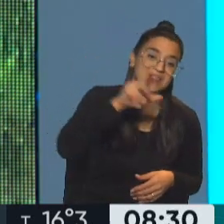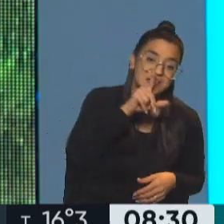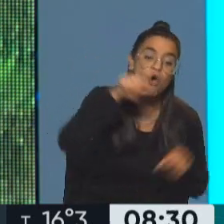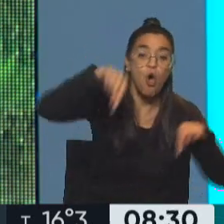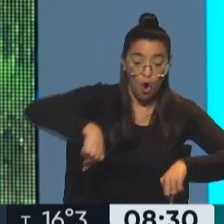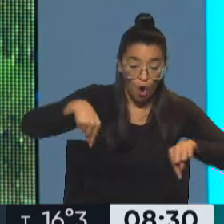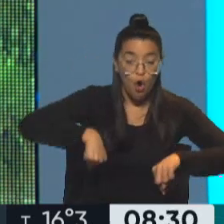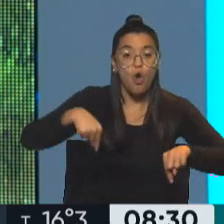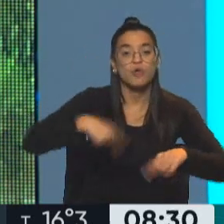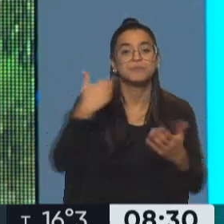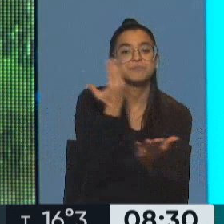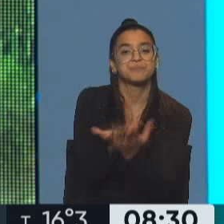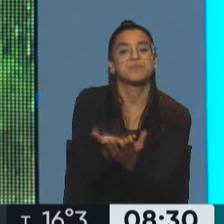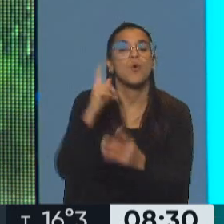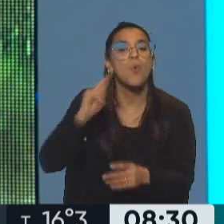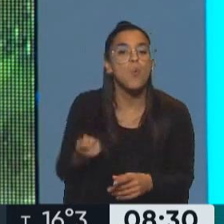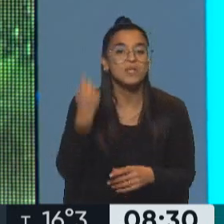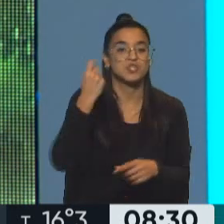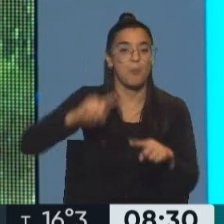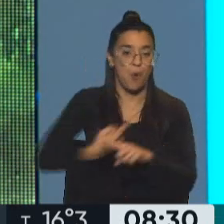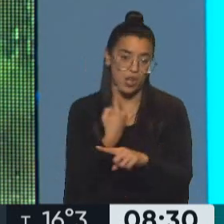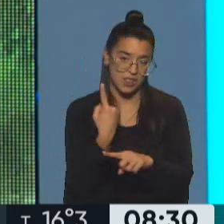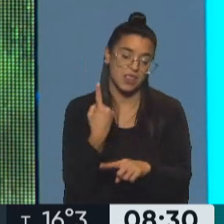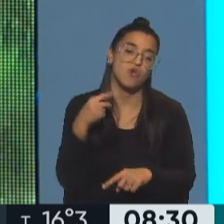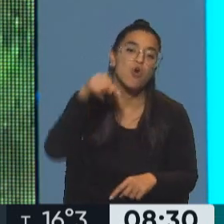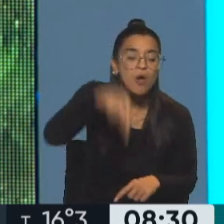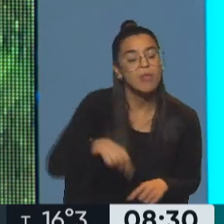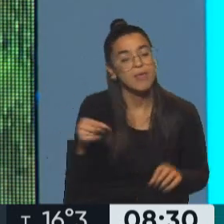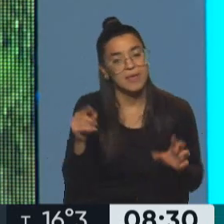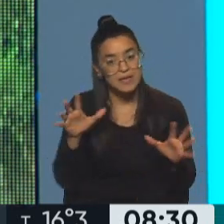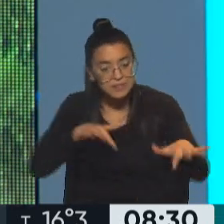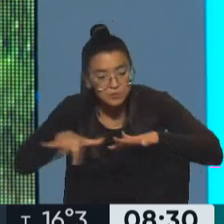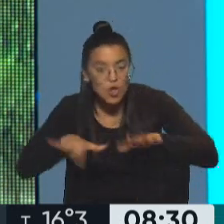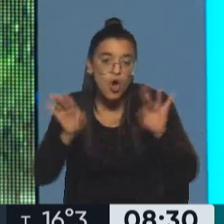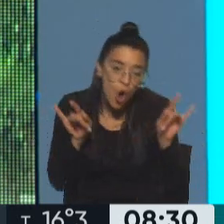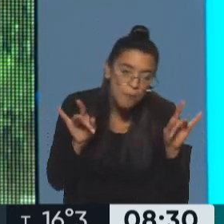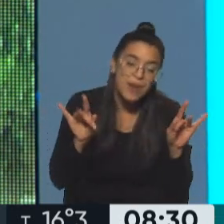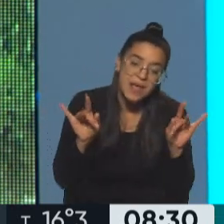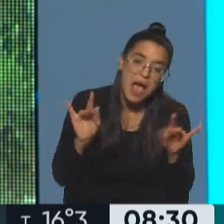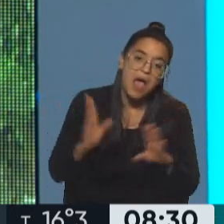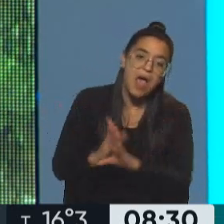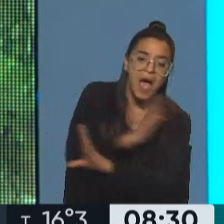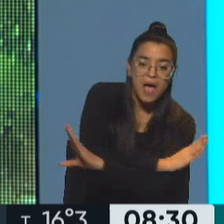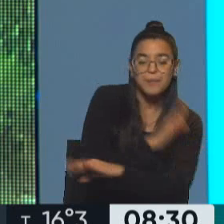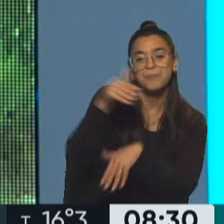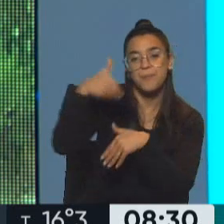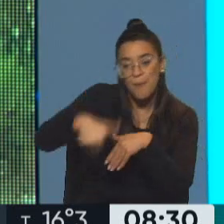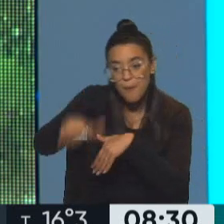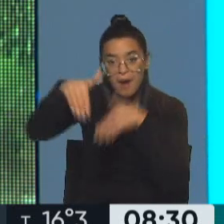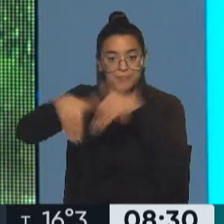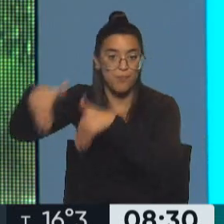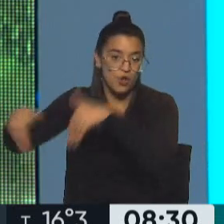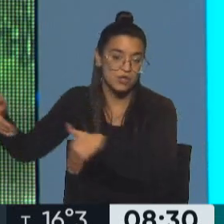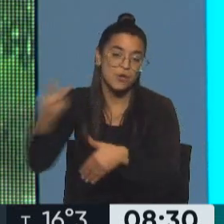va a estar presentando un pedido de juicio político a un clima difícil. en la previa de un proceso electoral, porque